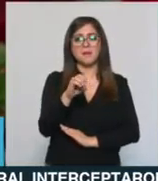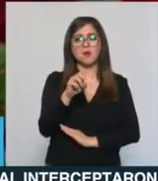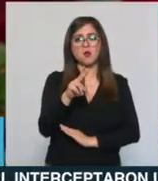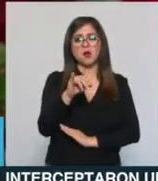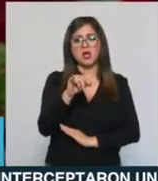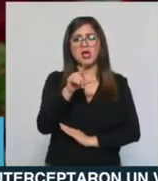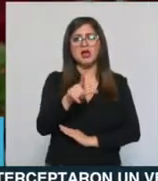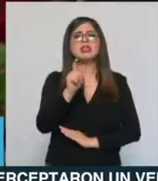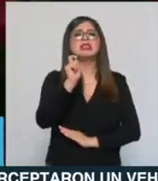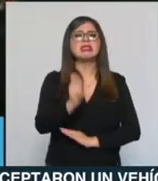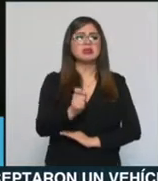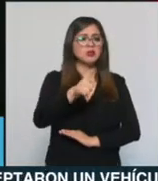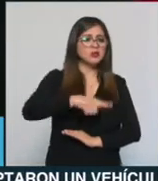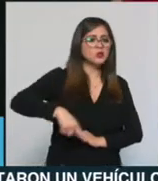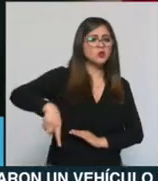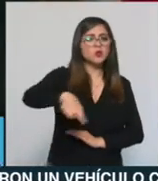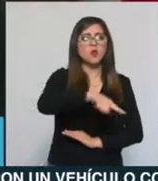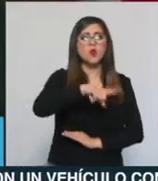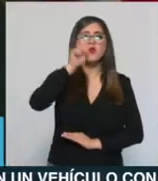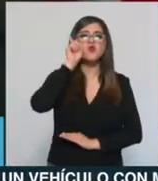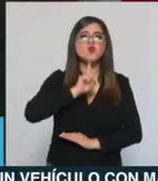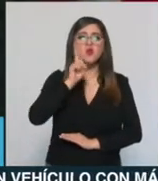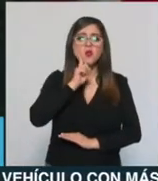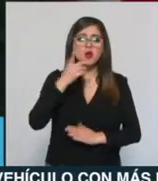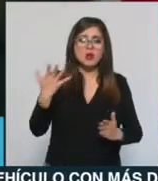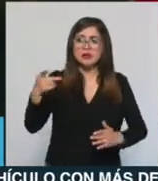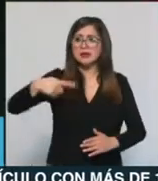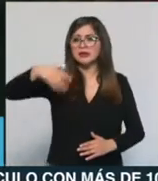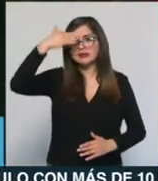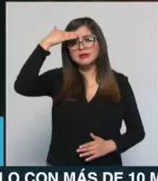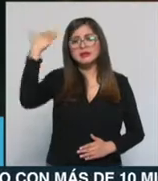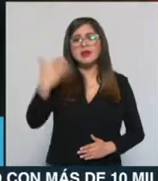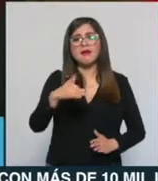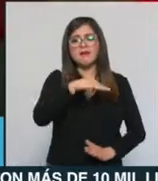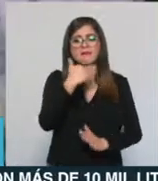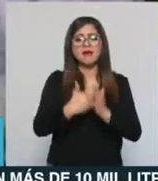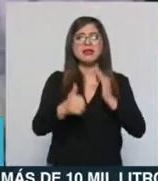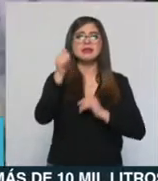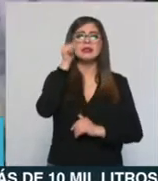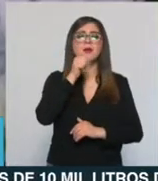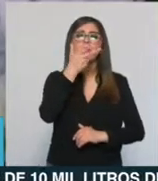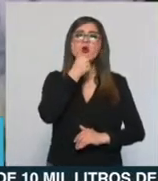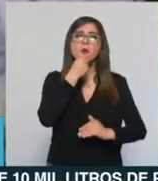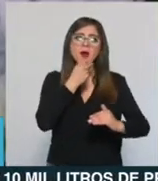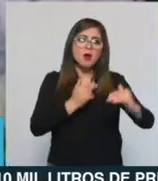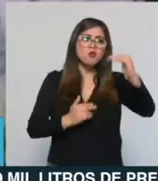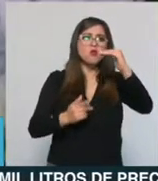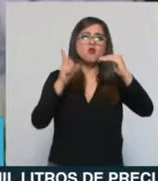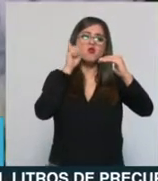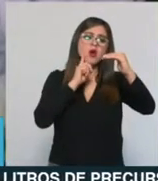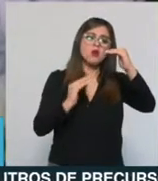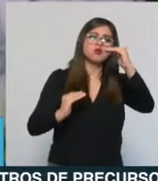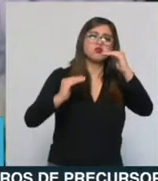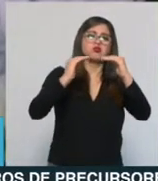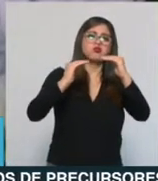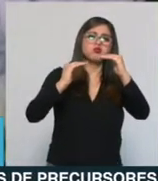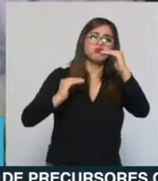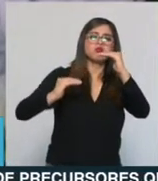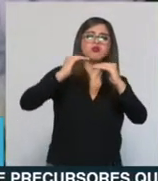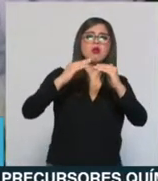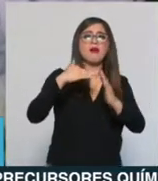para visibilizar justamente la desigualdad histórica que tenemos como mujeres dentro del gremio.